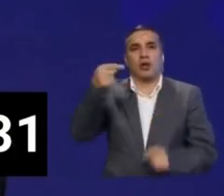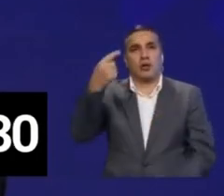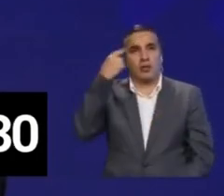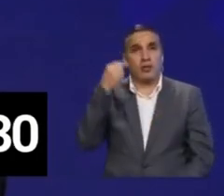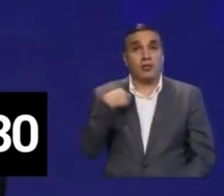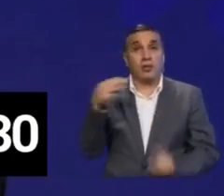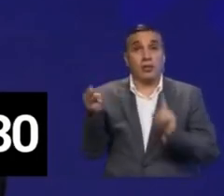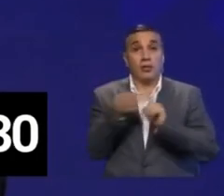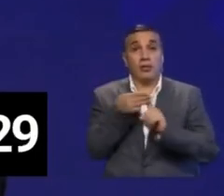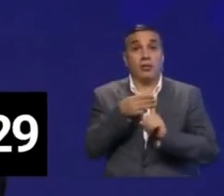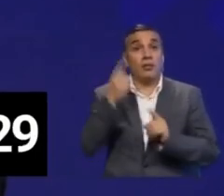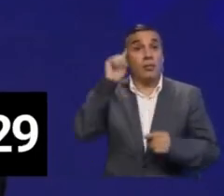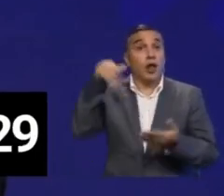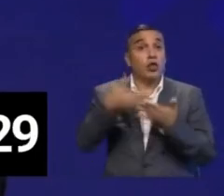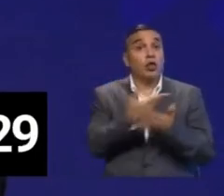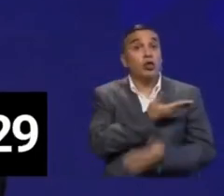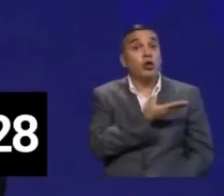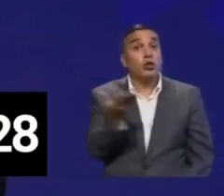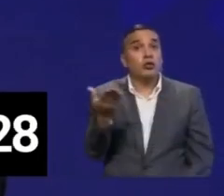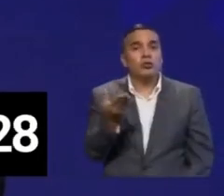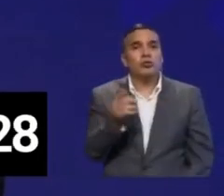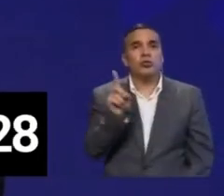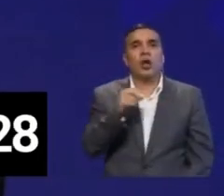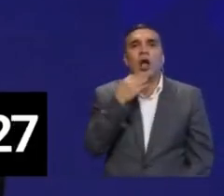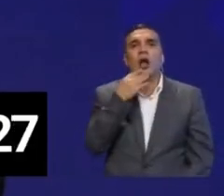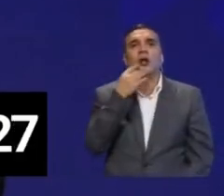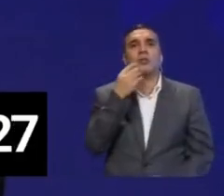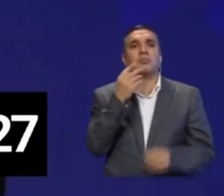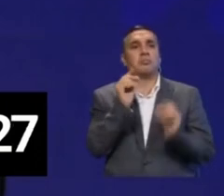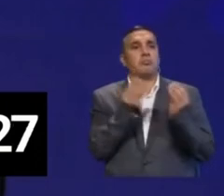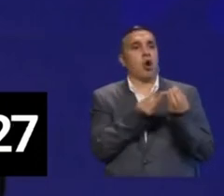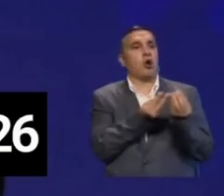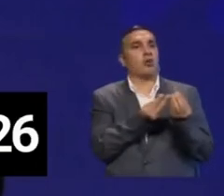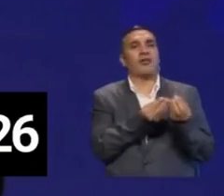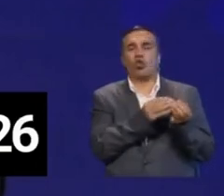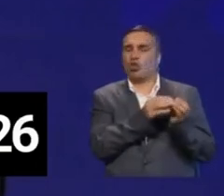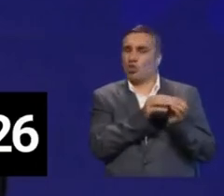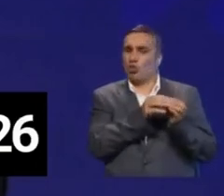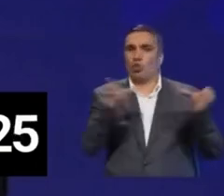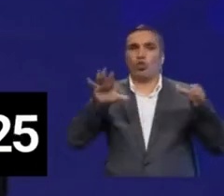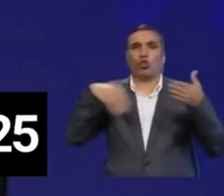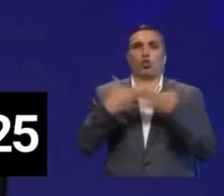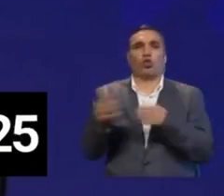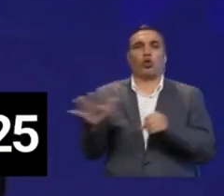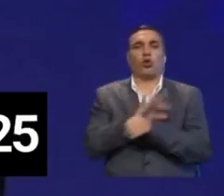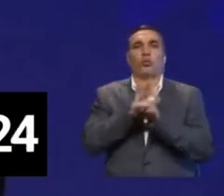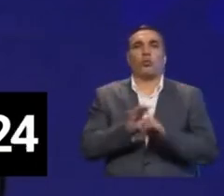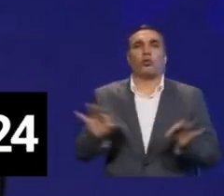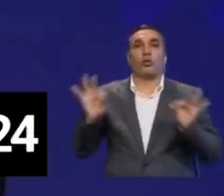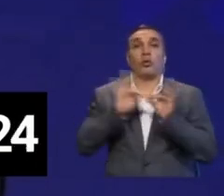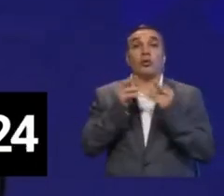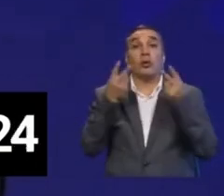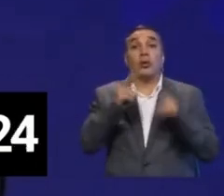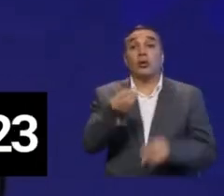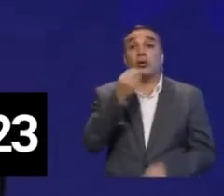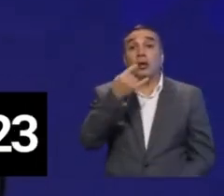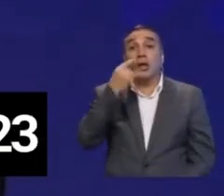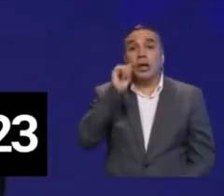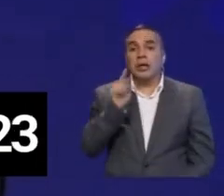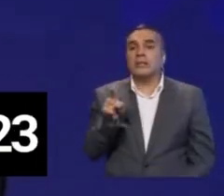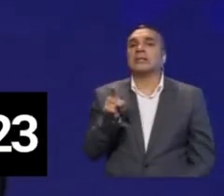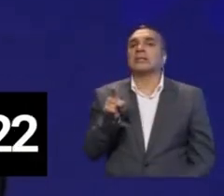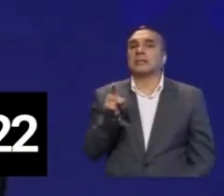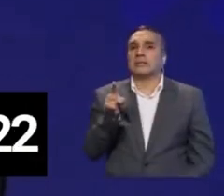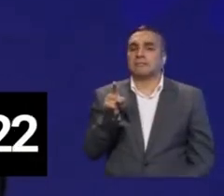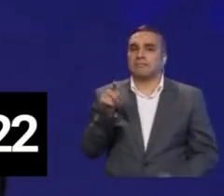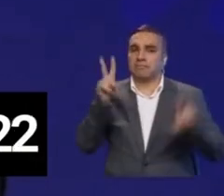El Internet para todos, no un privilegio de pocos. Será fundamental también, ecuatorianos, la nutrición infantil. Será